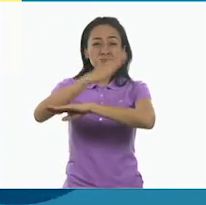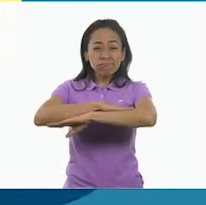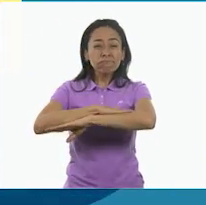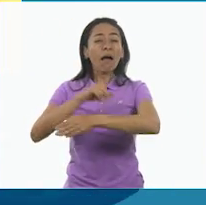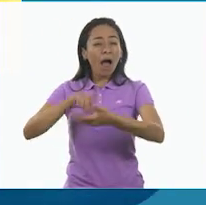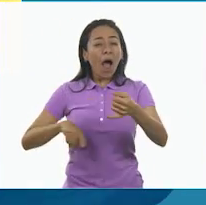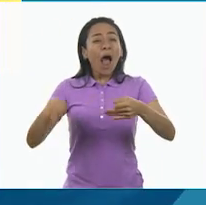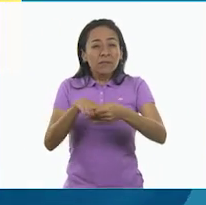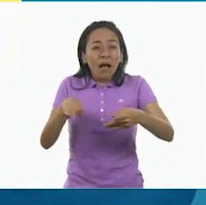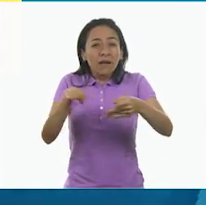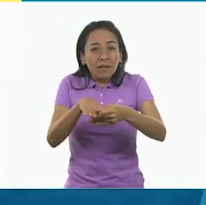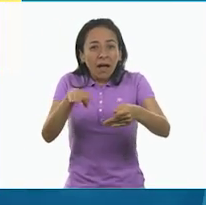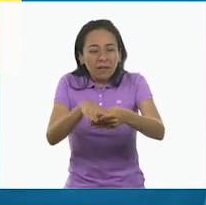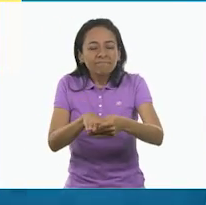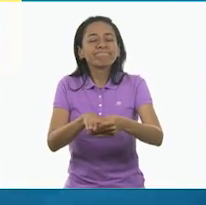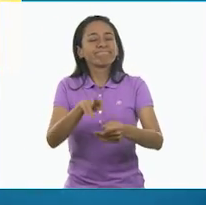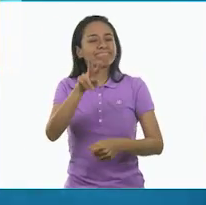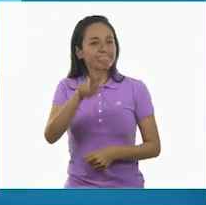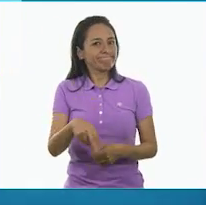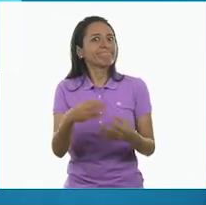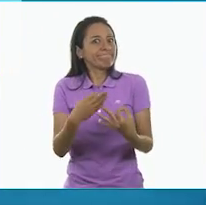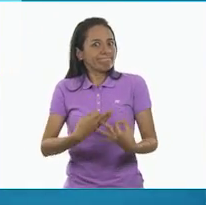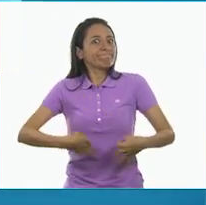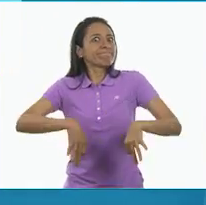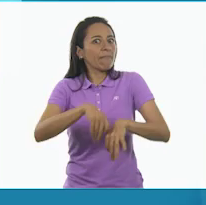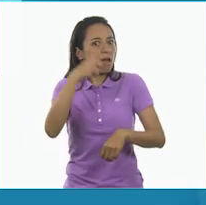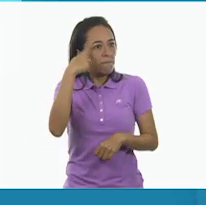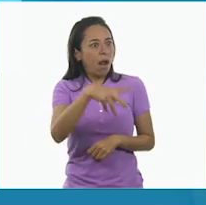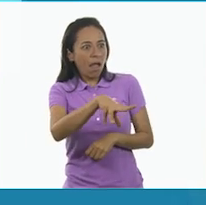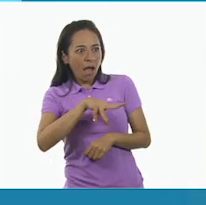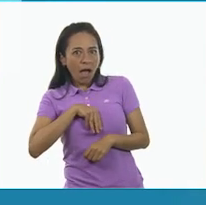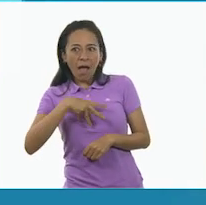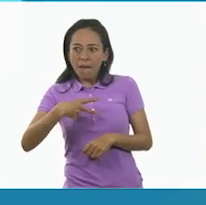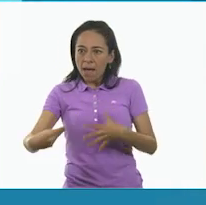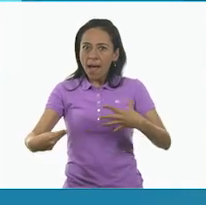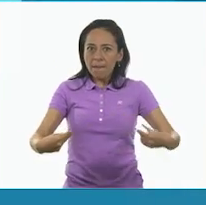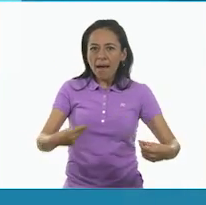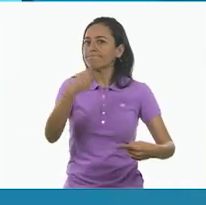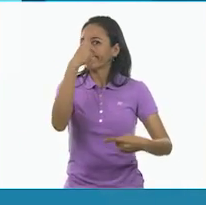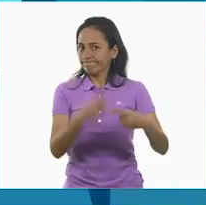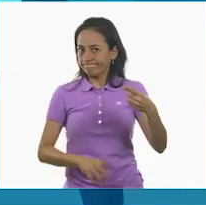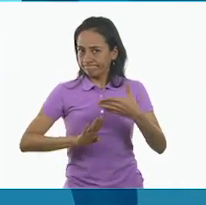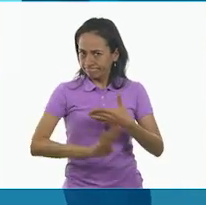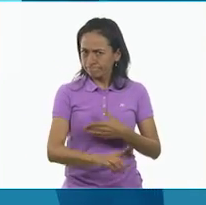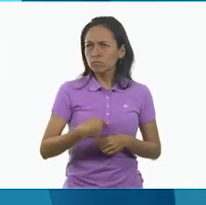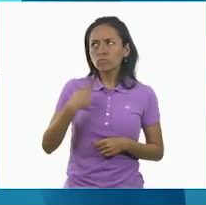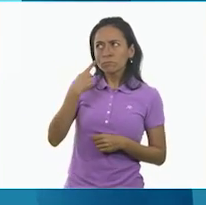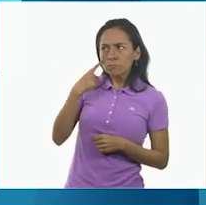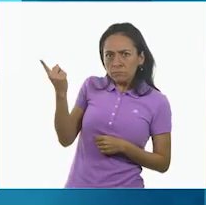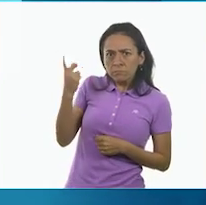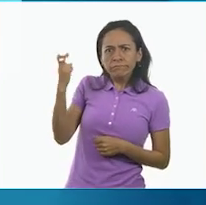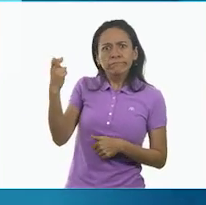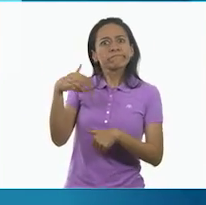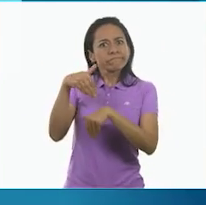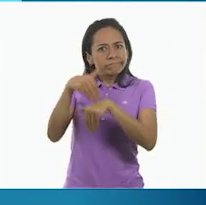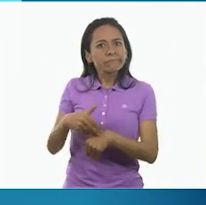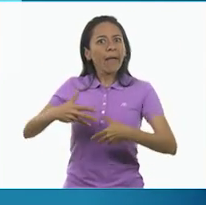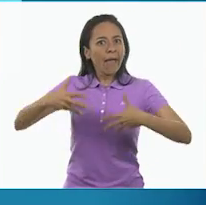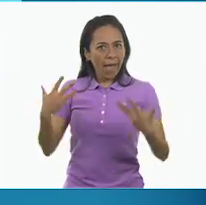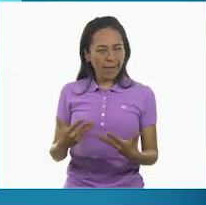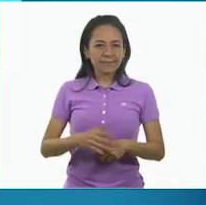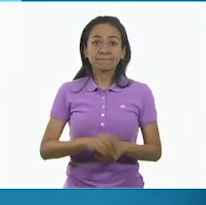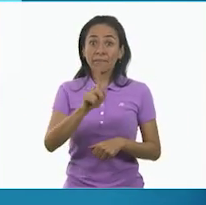importante para prevenir cualquier enfermedad. Sigue estos pasos para hacerlo correctamente. Moja tus